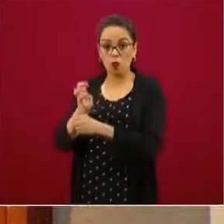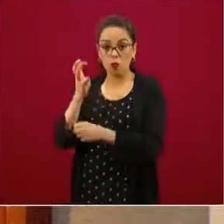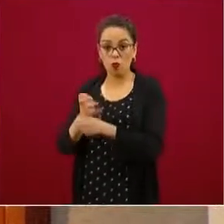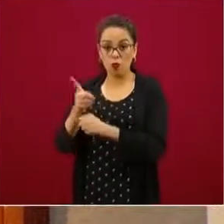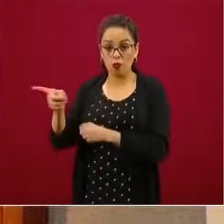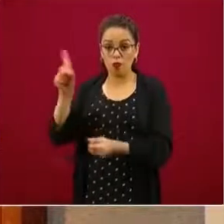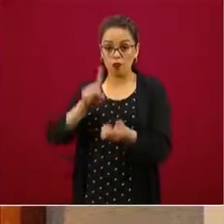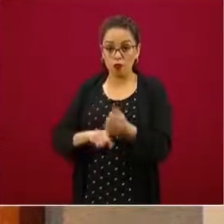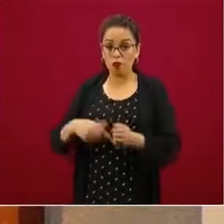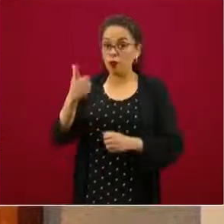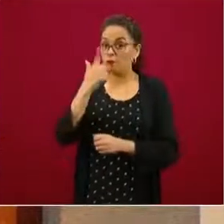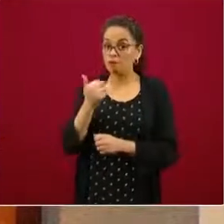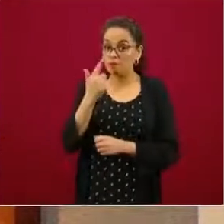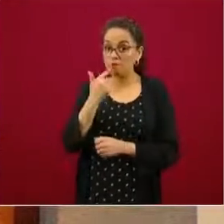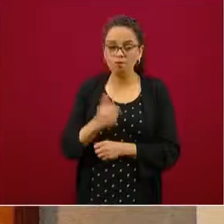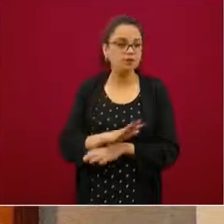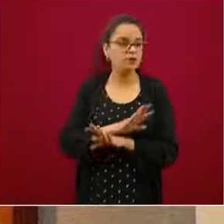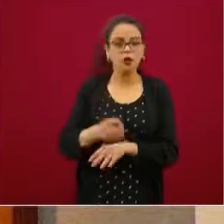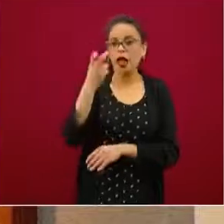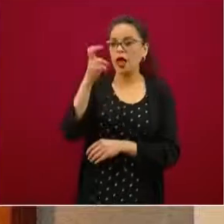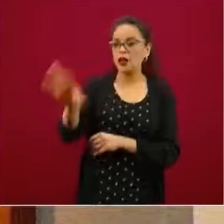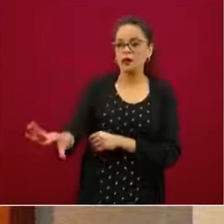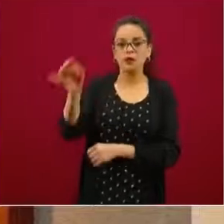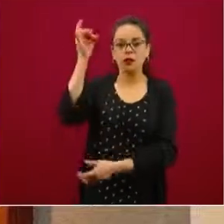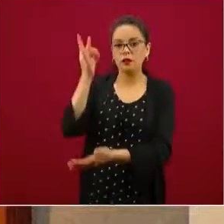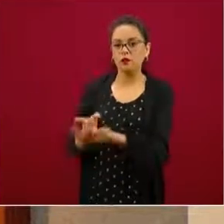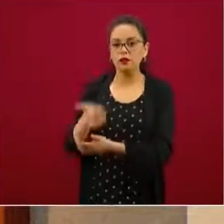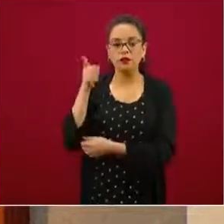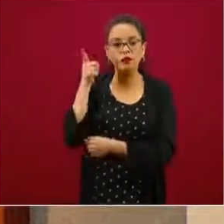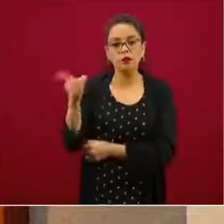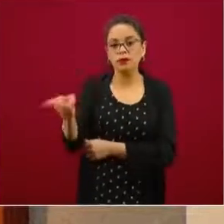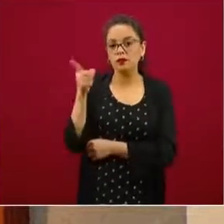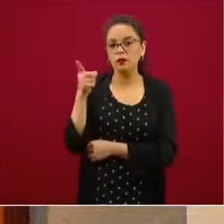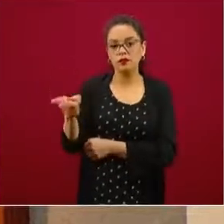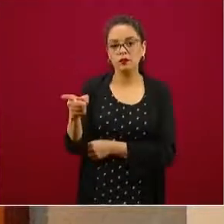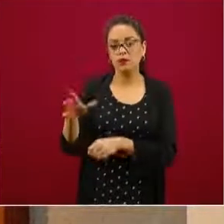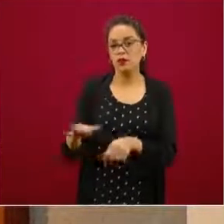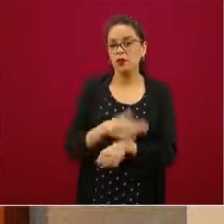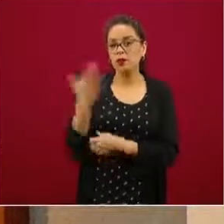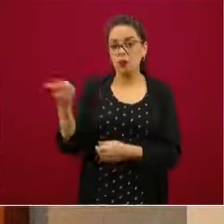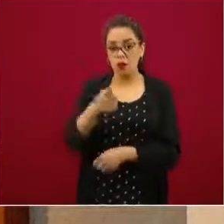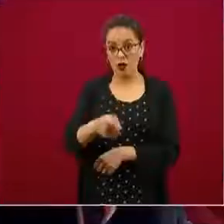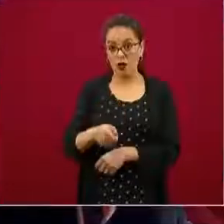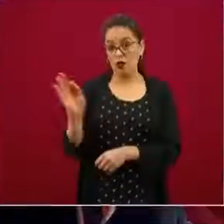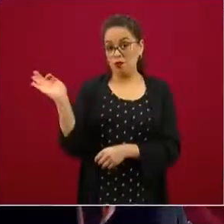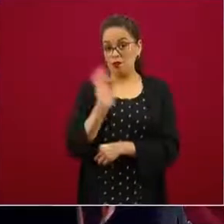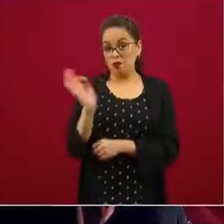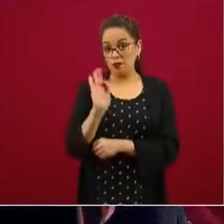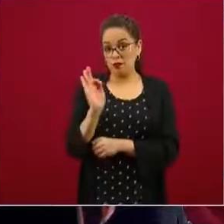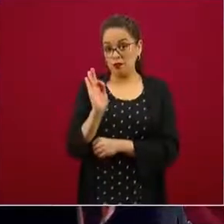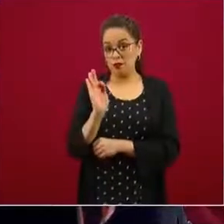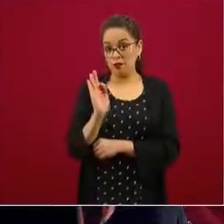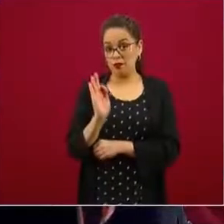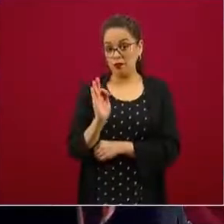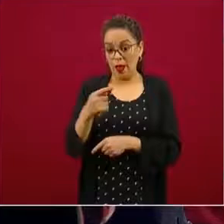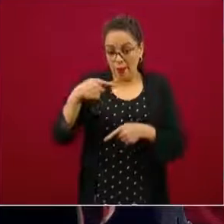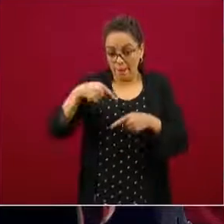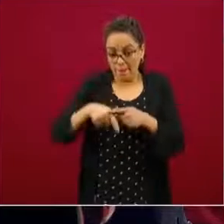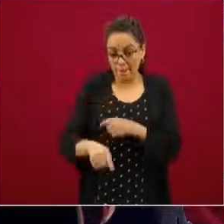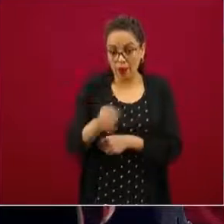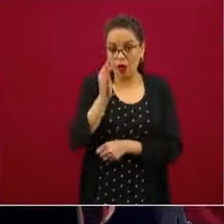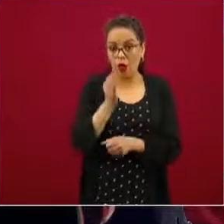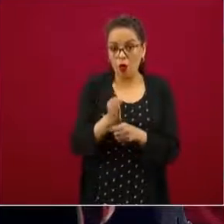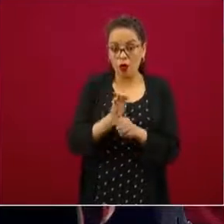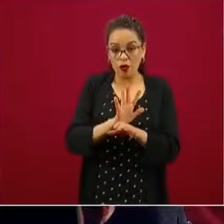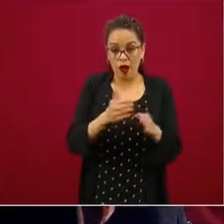toma el rojo. Esto es deliberado, es a propósito, porque no podemos arriesgarnos en la primera etapa de desconfinamiento a